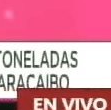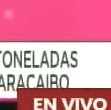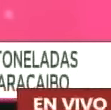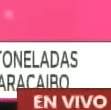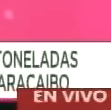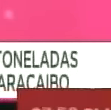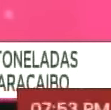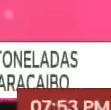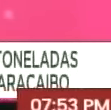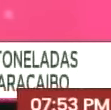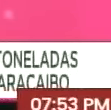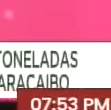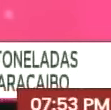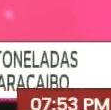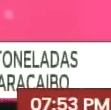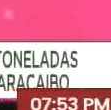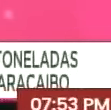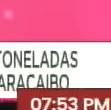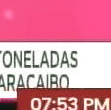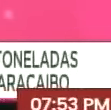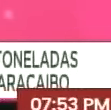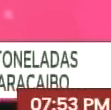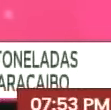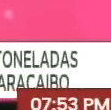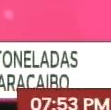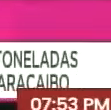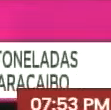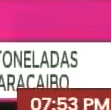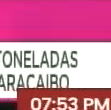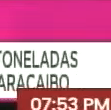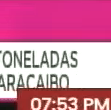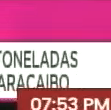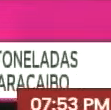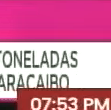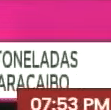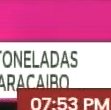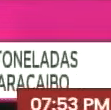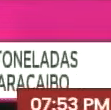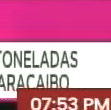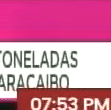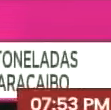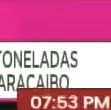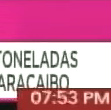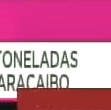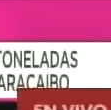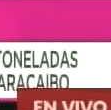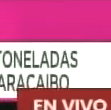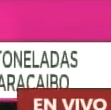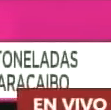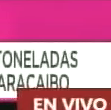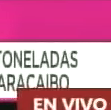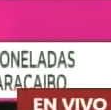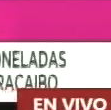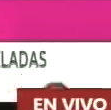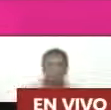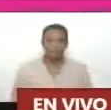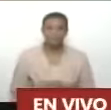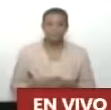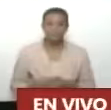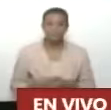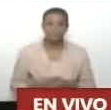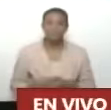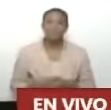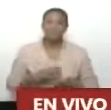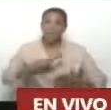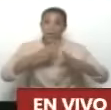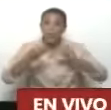junto al general Reverol, para meter el ojo yo personalmente cómo va la recuperación del lago, qué más hay que hacer, hacer los